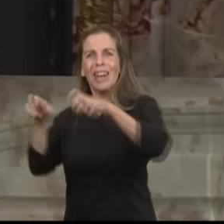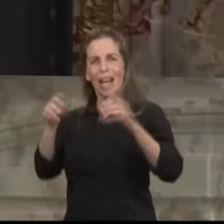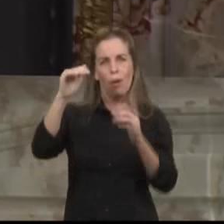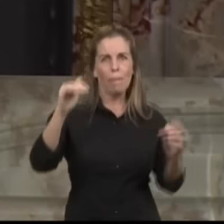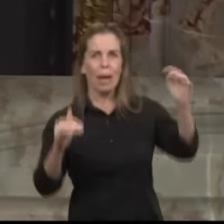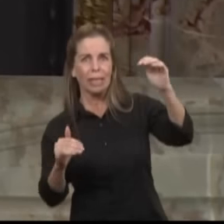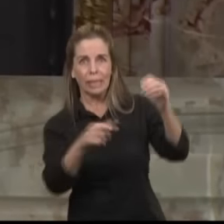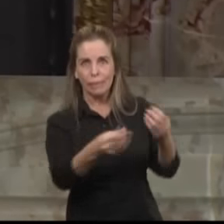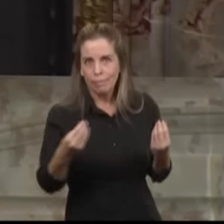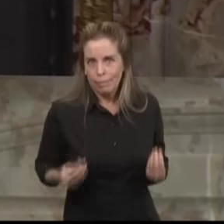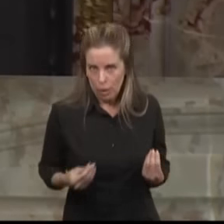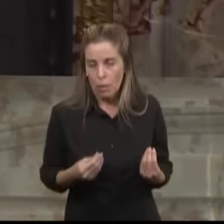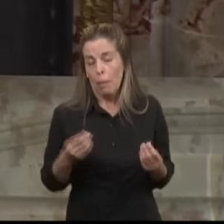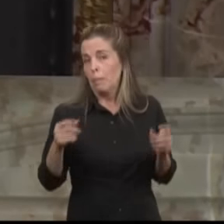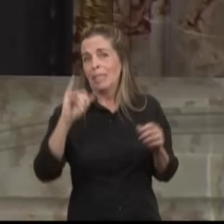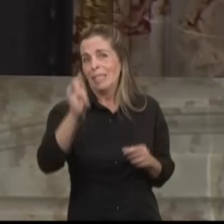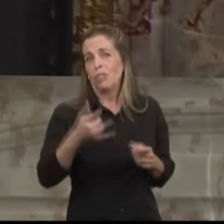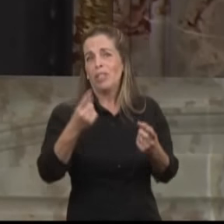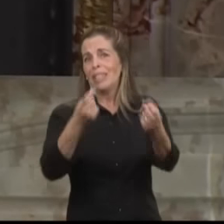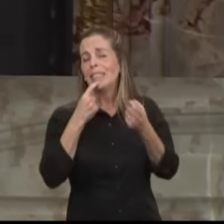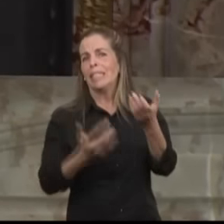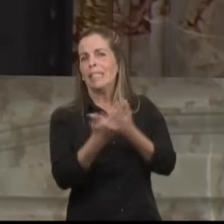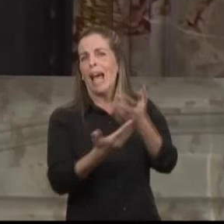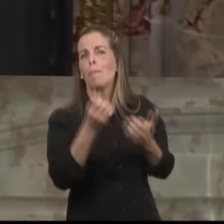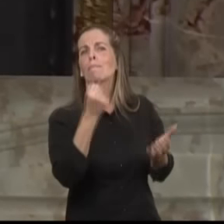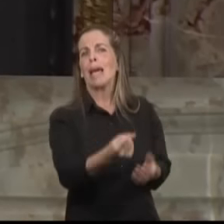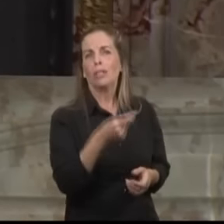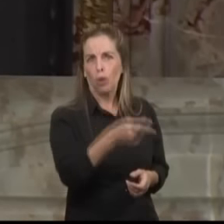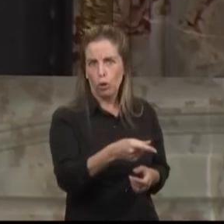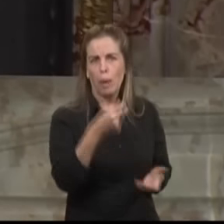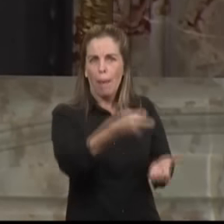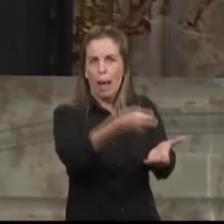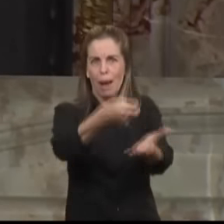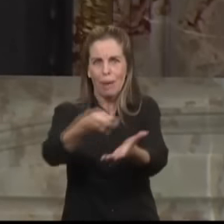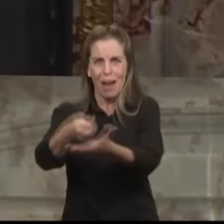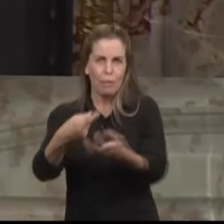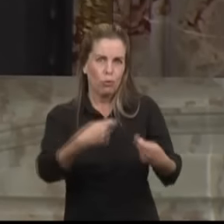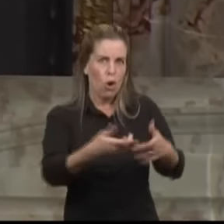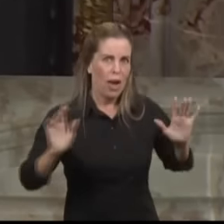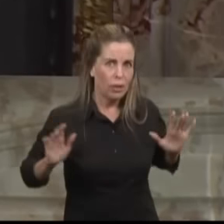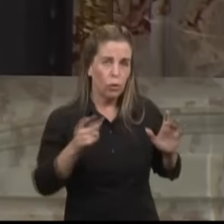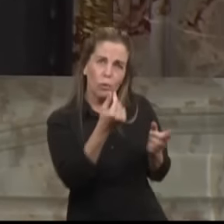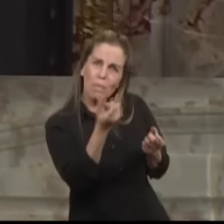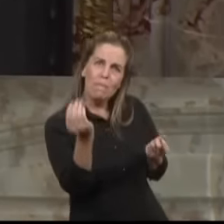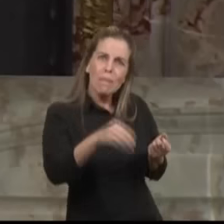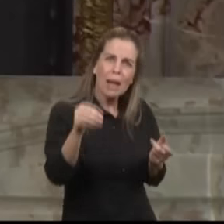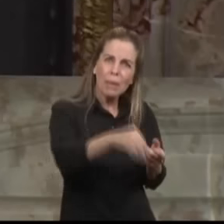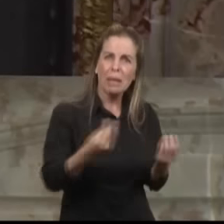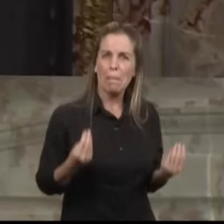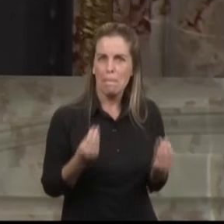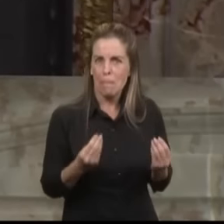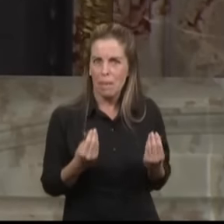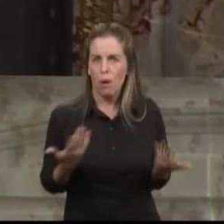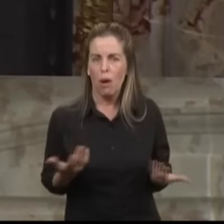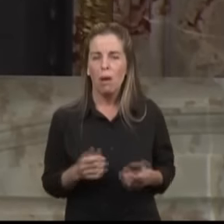impuestos, recurre a la emisión monetaria para financiar sus gastos. Esto no es otra cosa que agregar dinero inventado de la